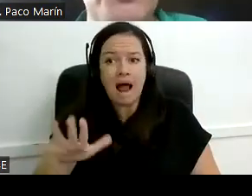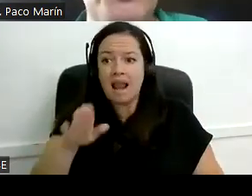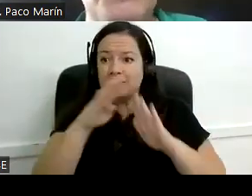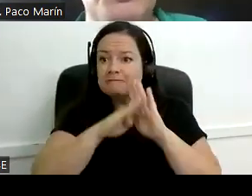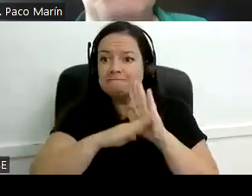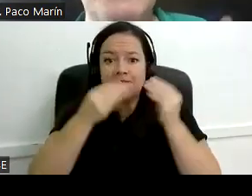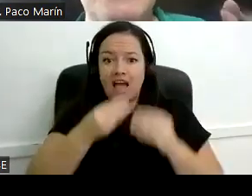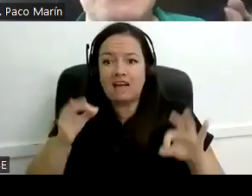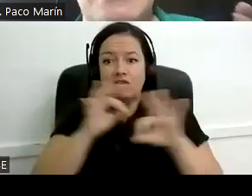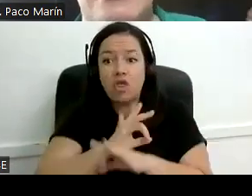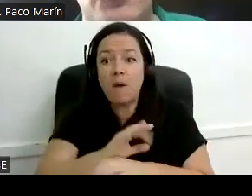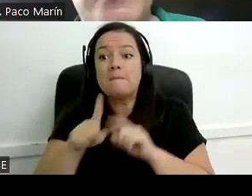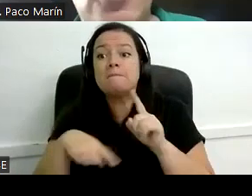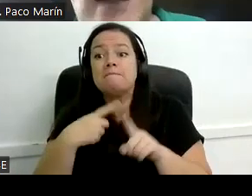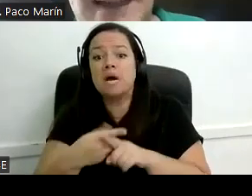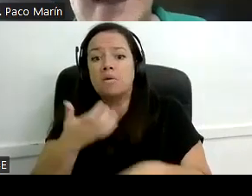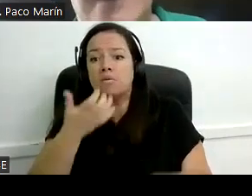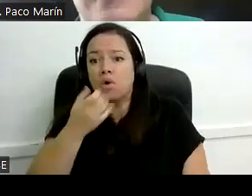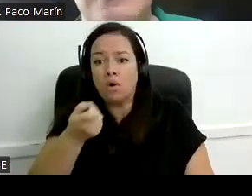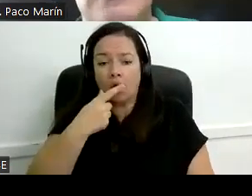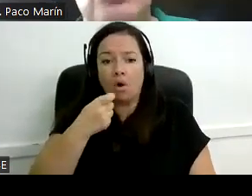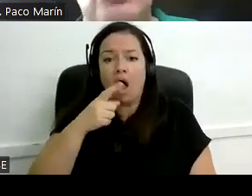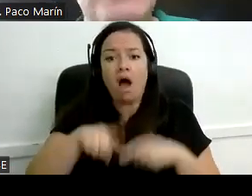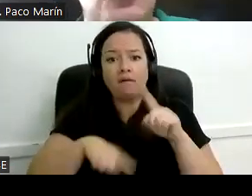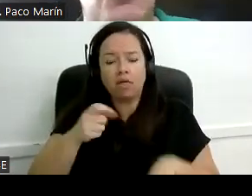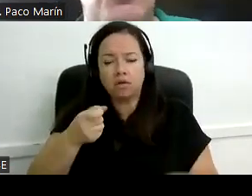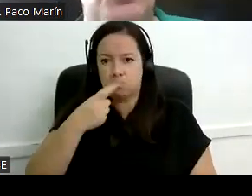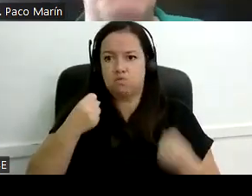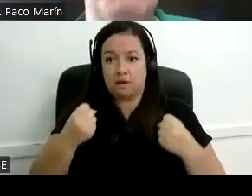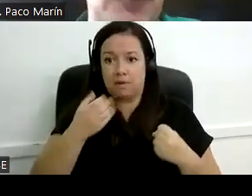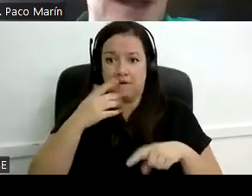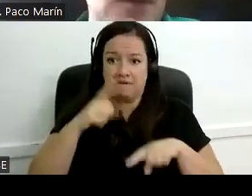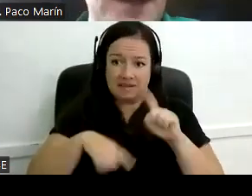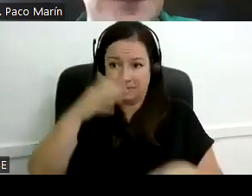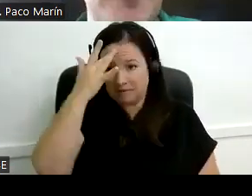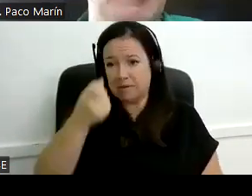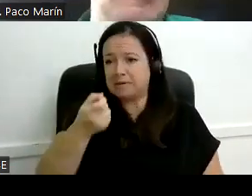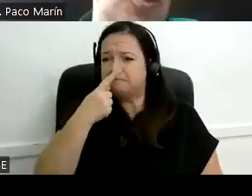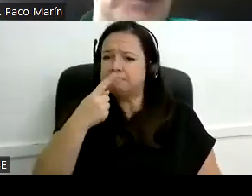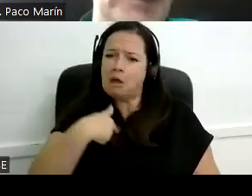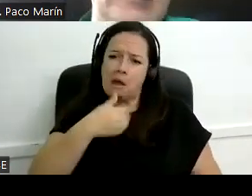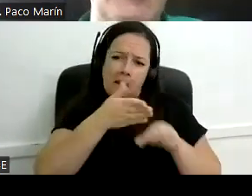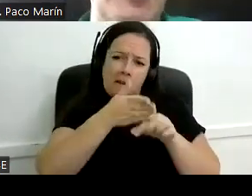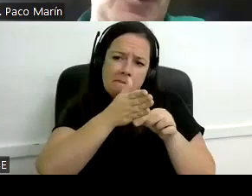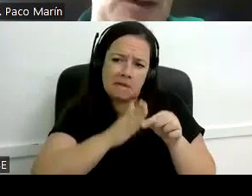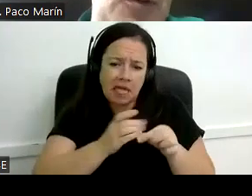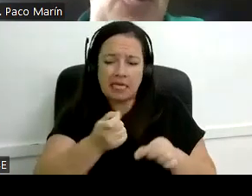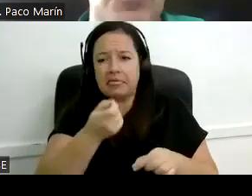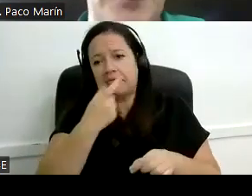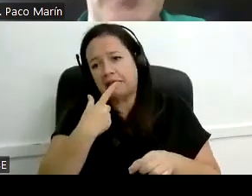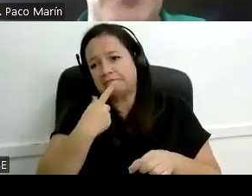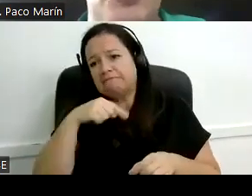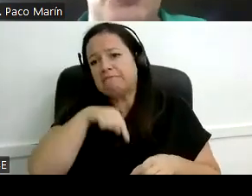sobre todo es cuando lo toman a la dosis incorrecta. No tanto cuando toman menos de la cuenta, no conseguirán el efecto, pero bueno,